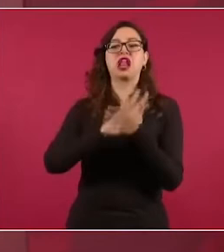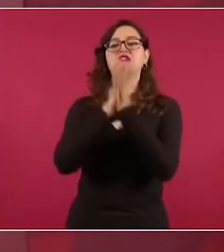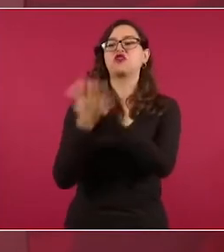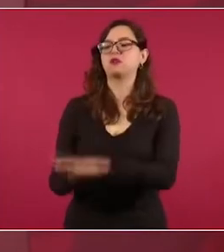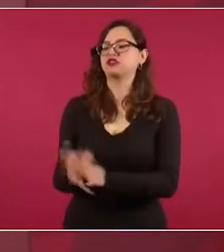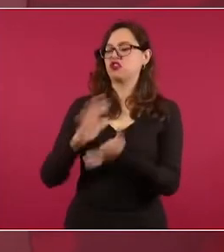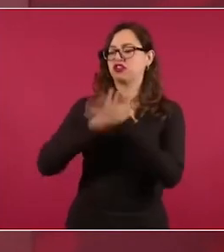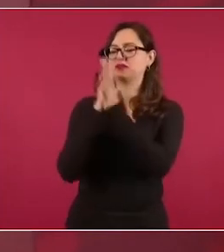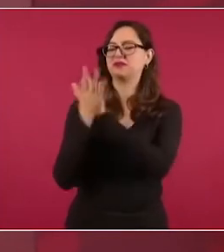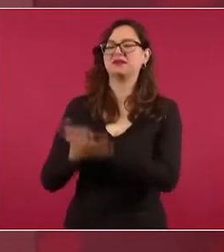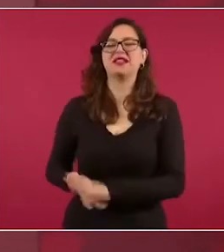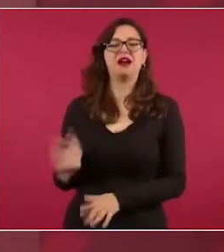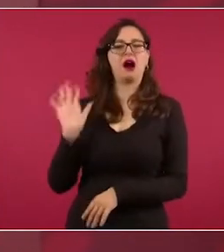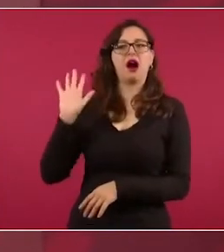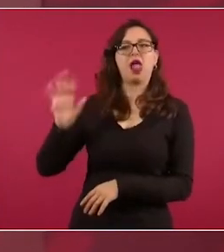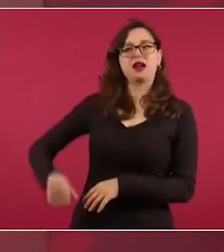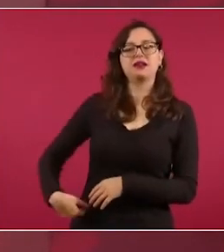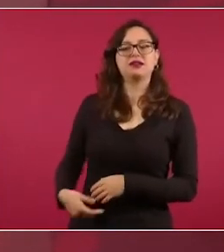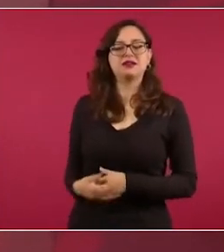recuerdo bien